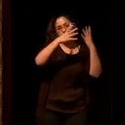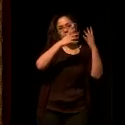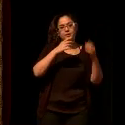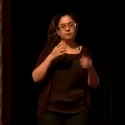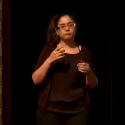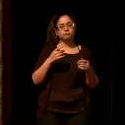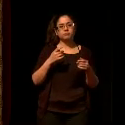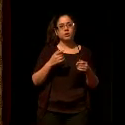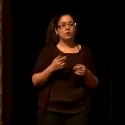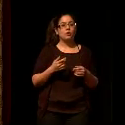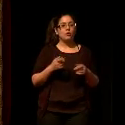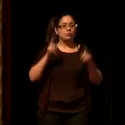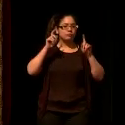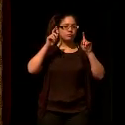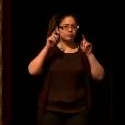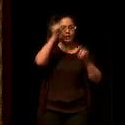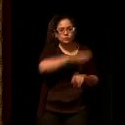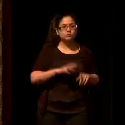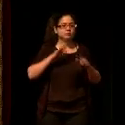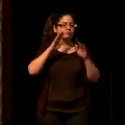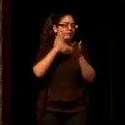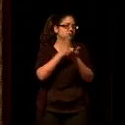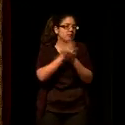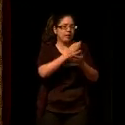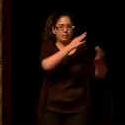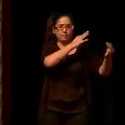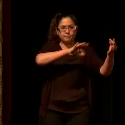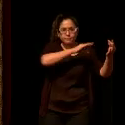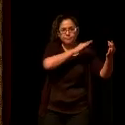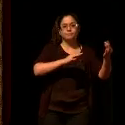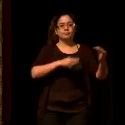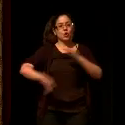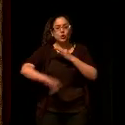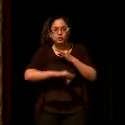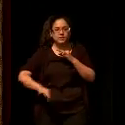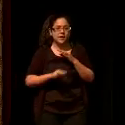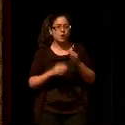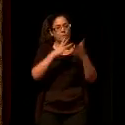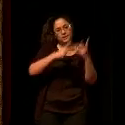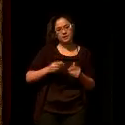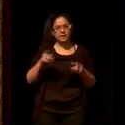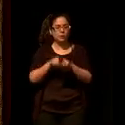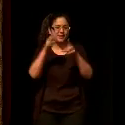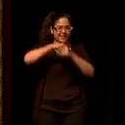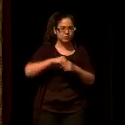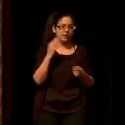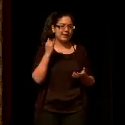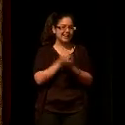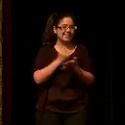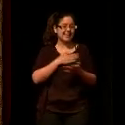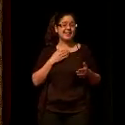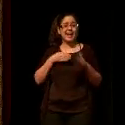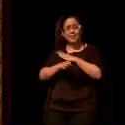hace violín y violoncello dentro del aula es un proyecto de acceso a la cultura desde la